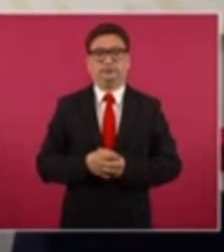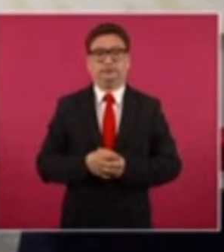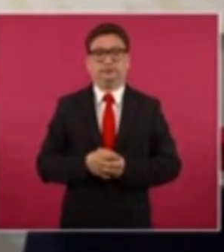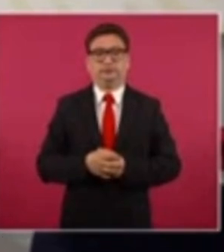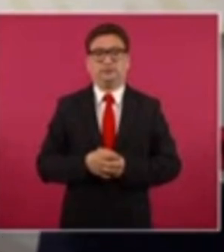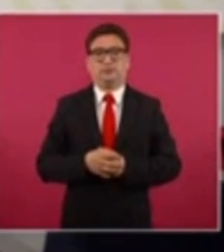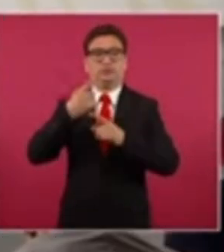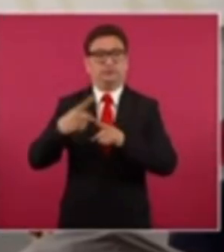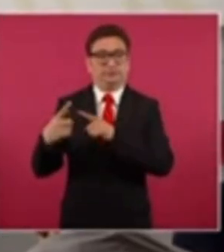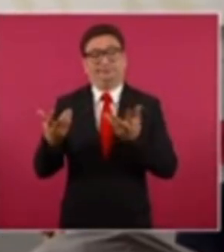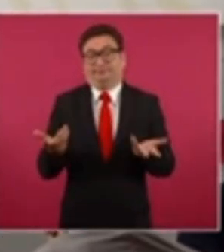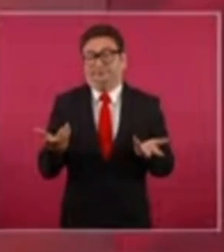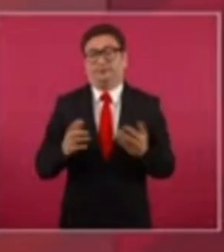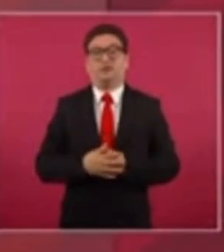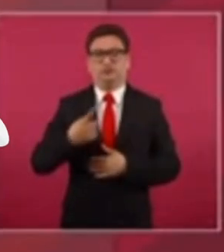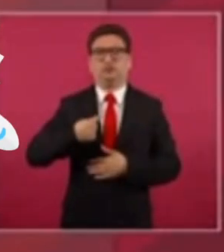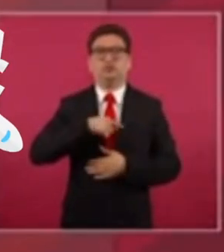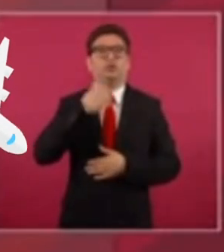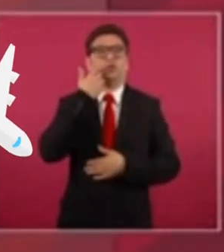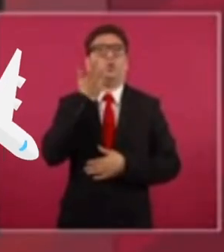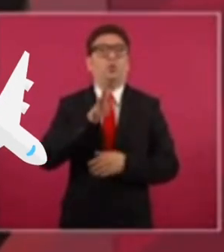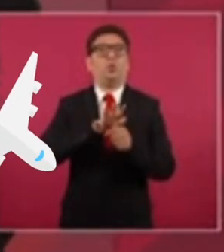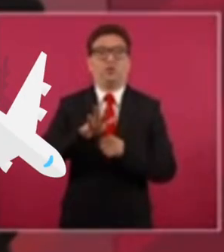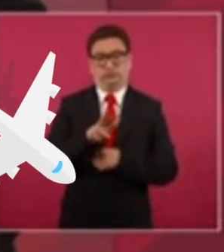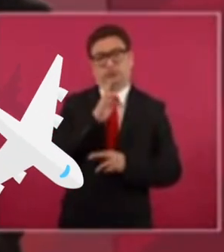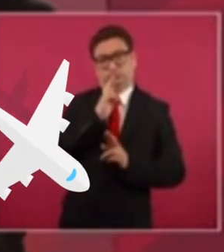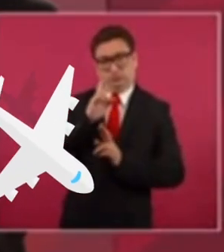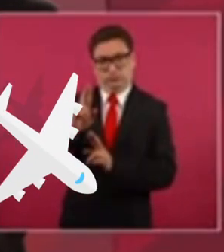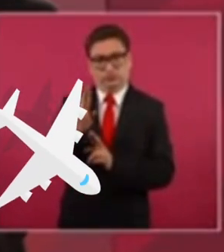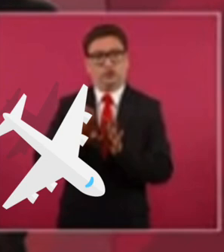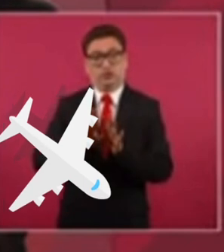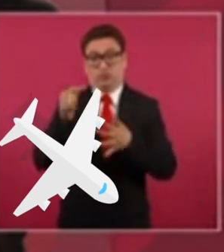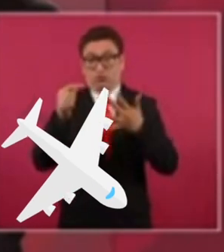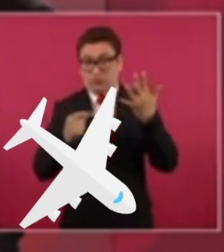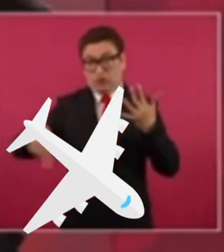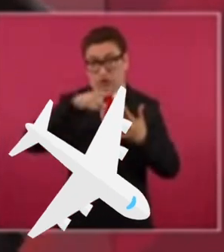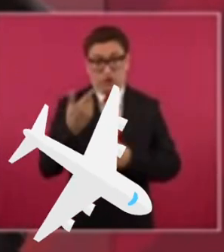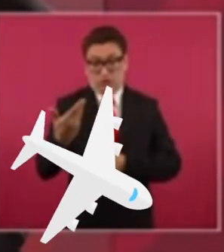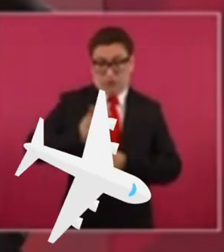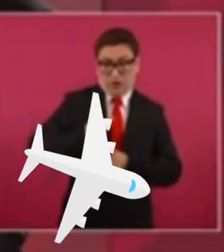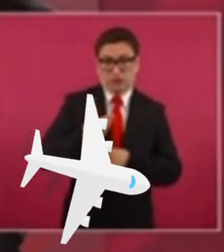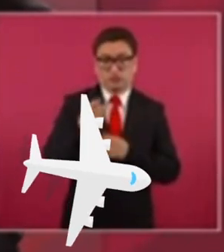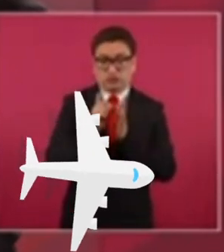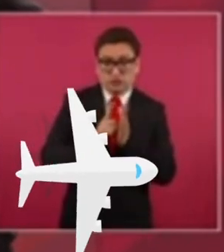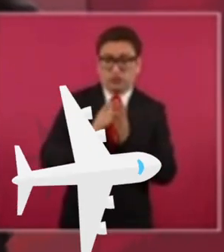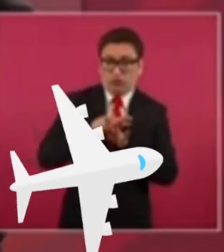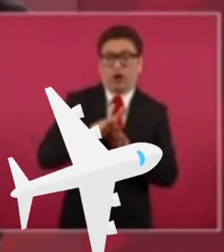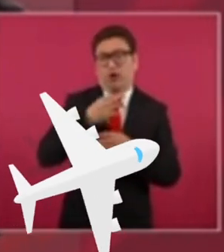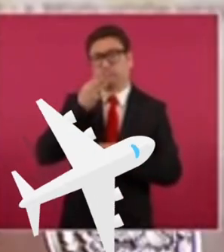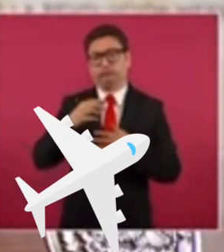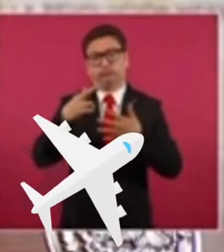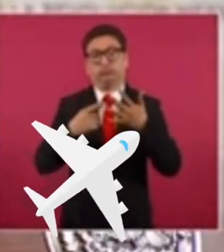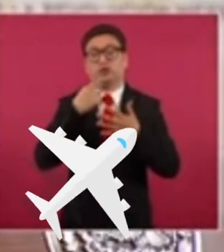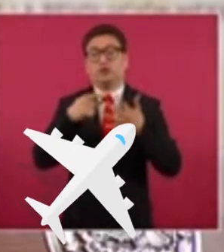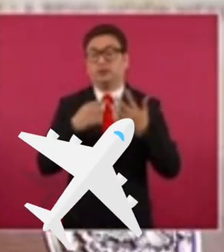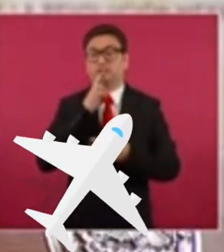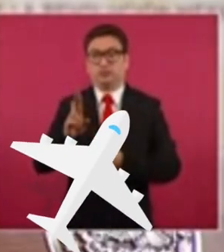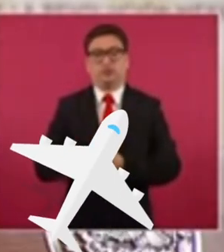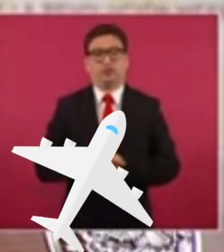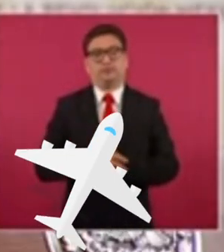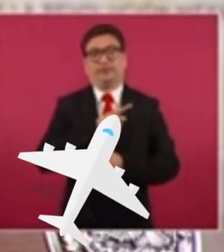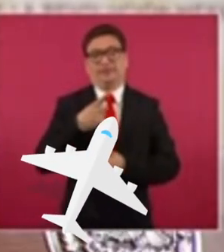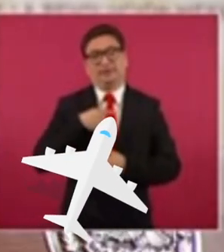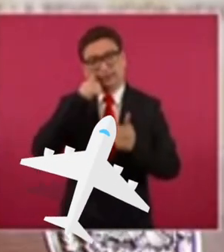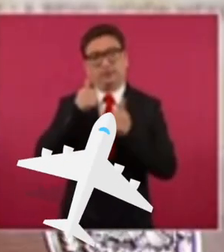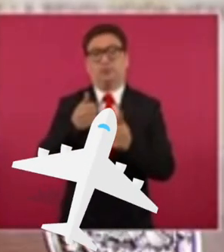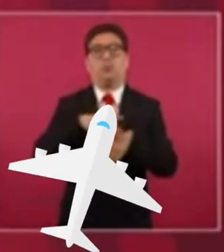trabajando en el aeropuerto. Estamos buscando dar respuestas a todas las peticiones que nos hacen. Debe también tomarse en cuenta, porque